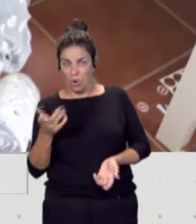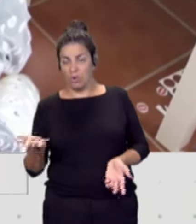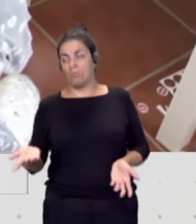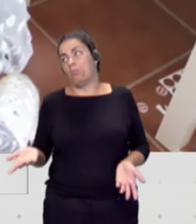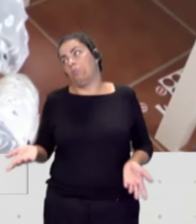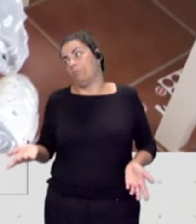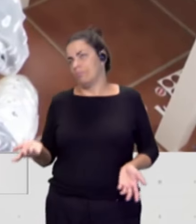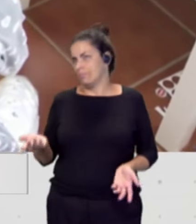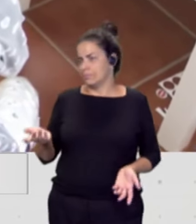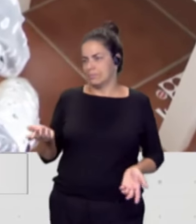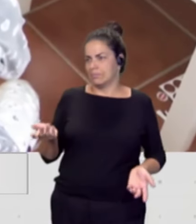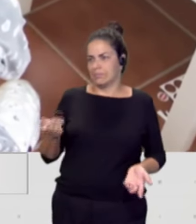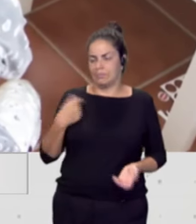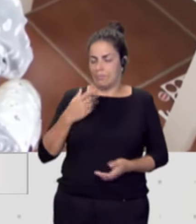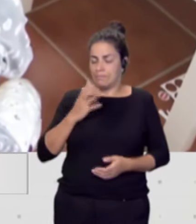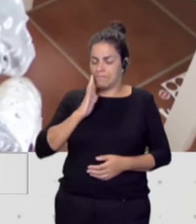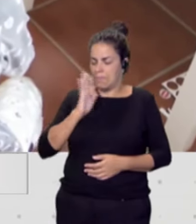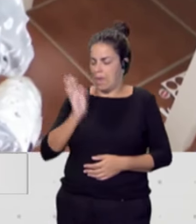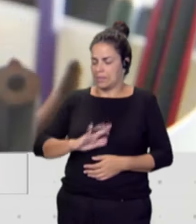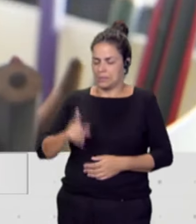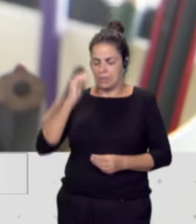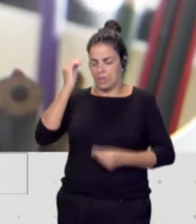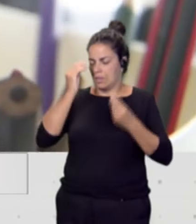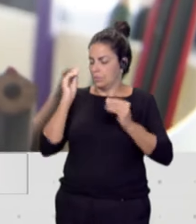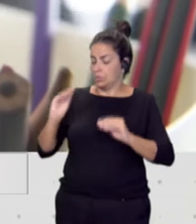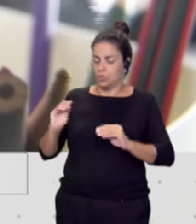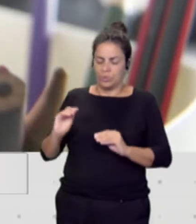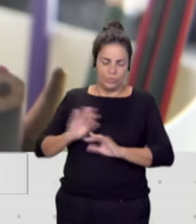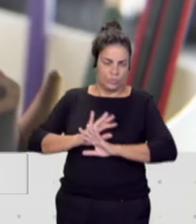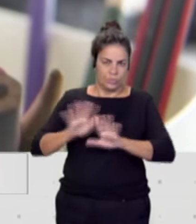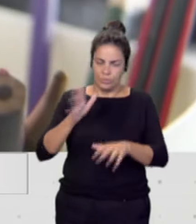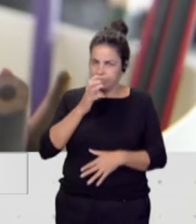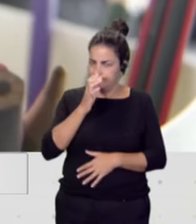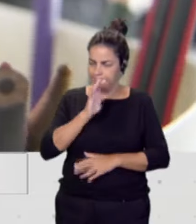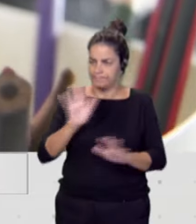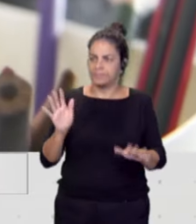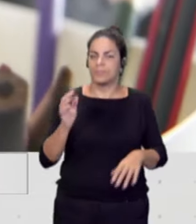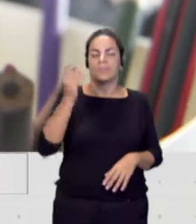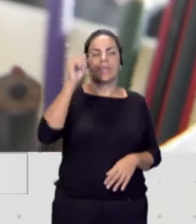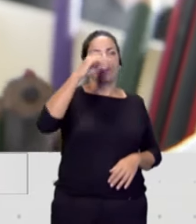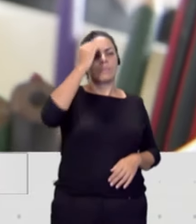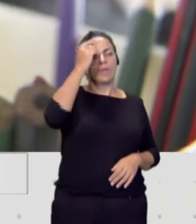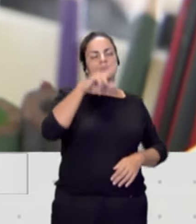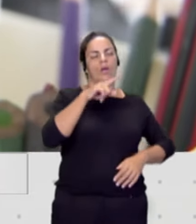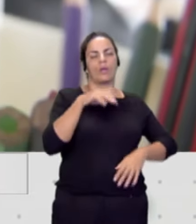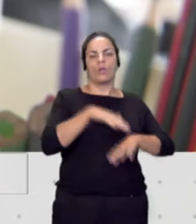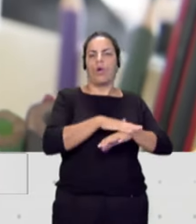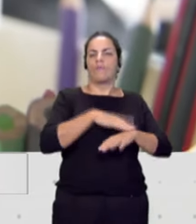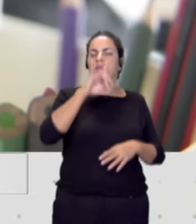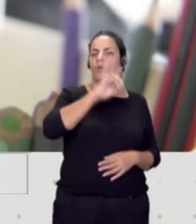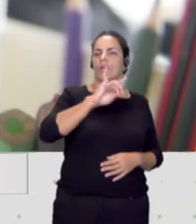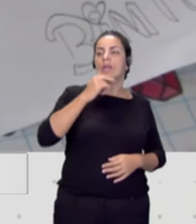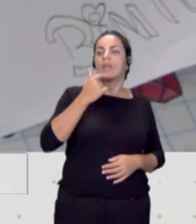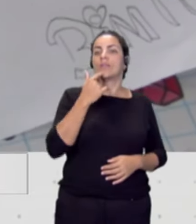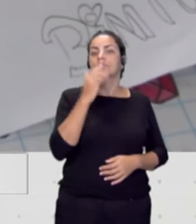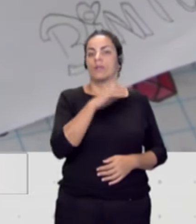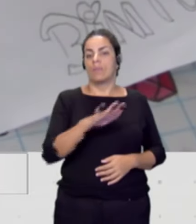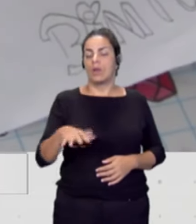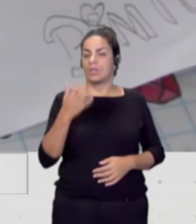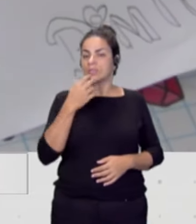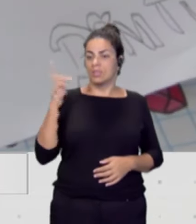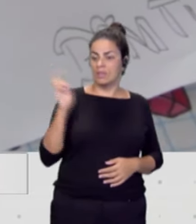me parece muy, muy lamentable esta reflexión. ¿Y qué les parece pues esa apuesta del Gobierno de Canarias? Porque, bueno, pues que los menores que llegan solos aquí a las islas, los